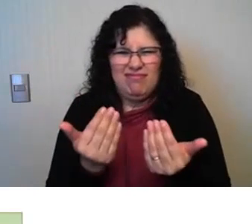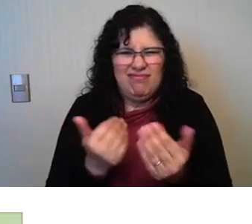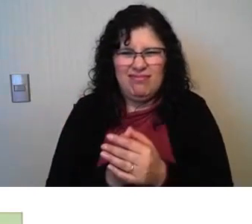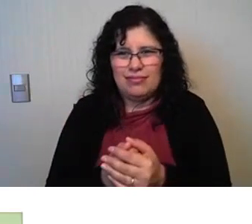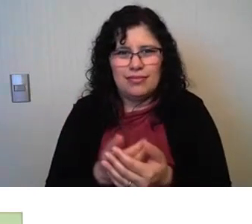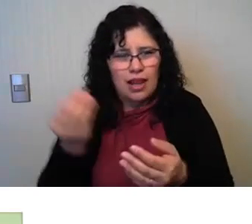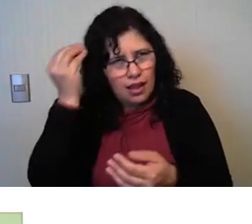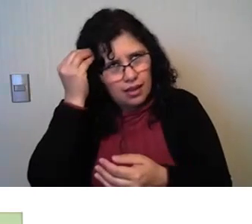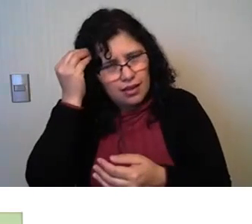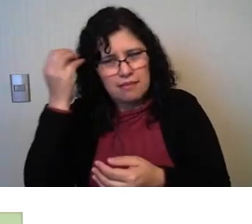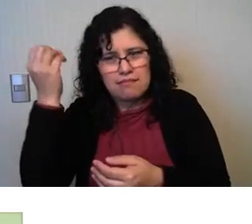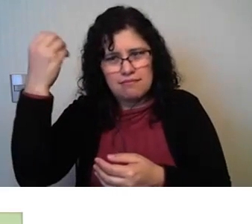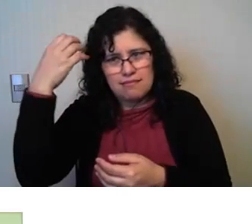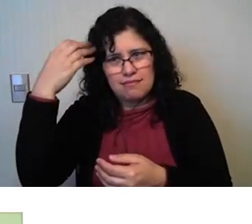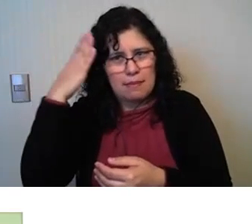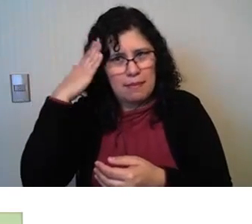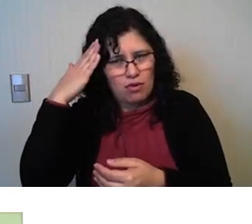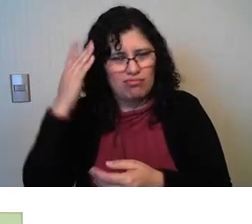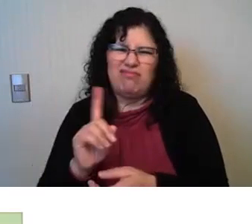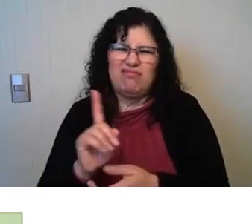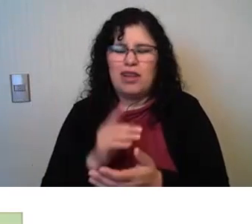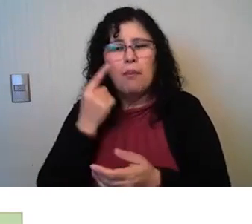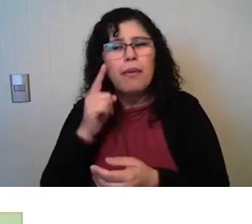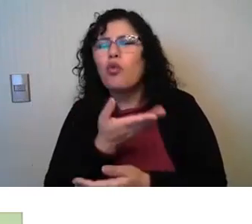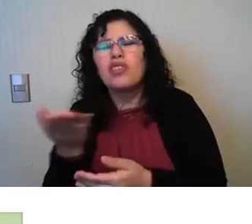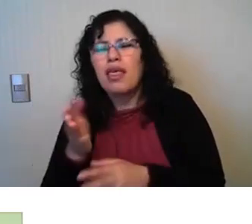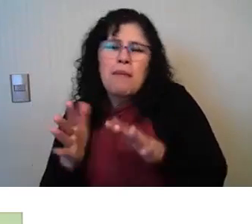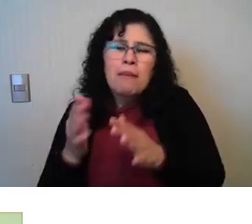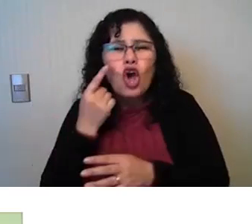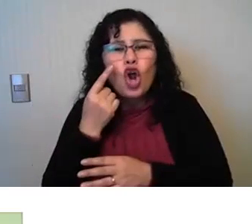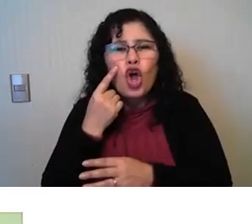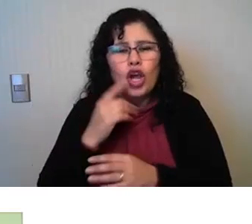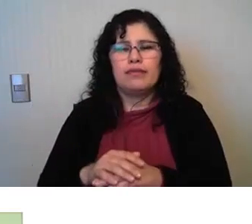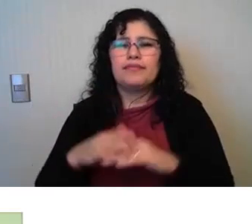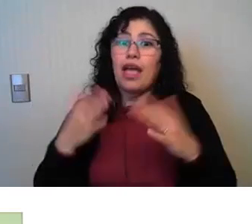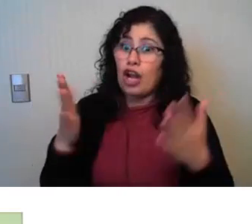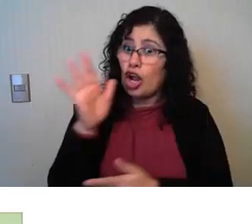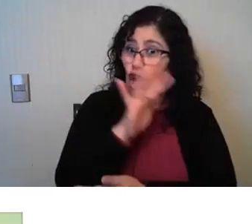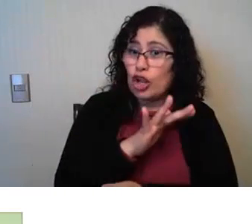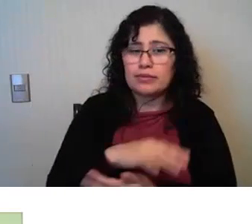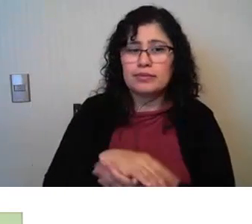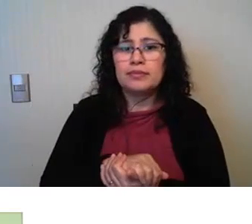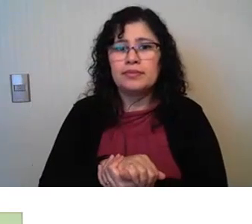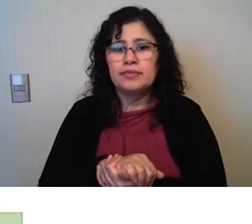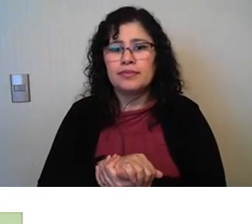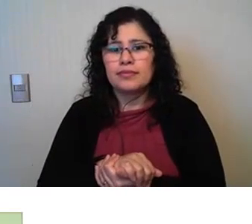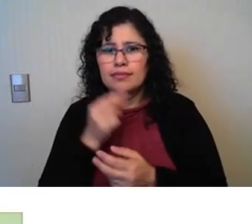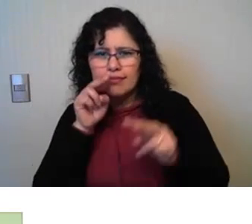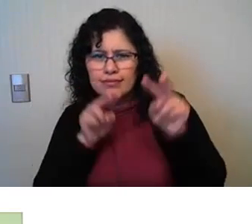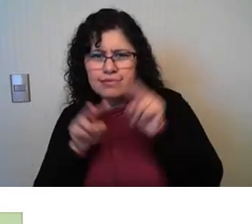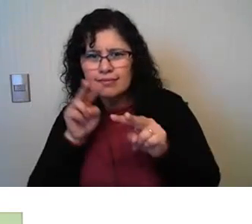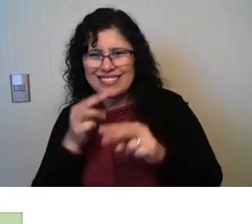lo aprendan de memoria, pero que sepan que existen. Pero en color se ven claramente los